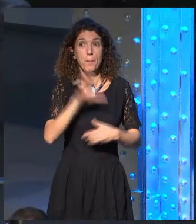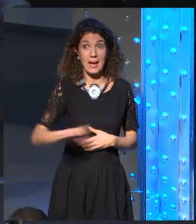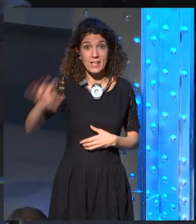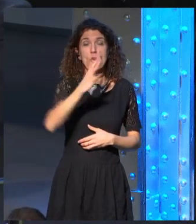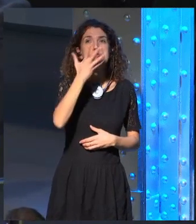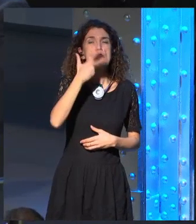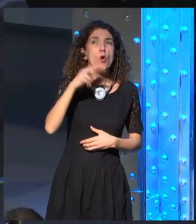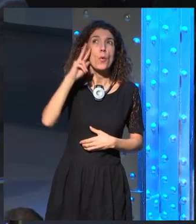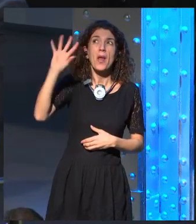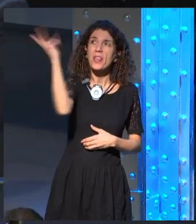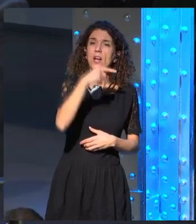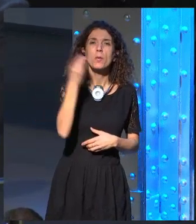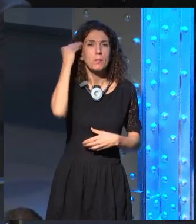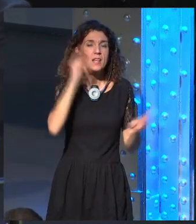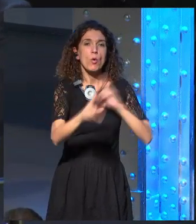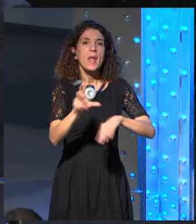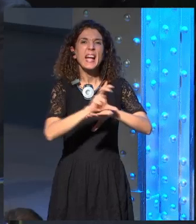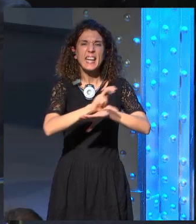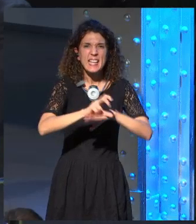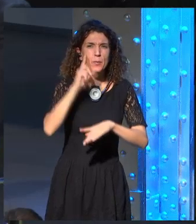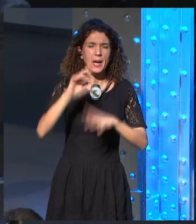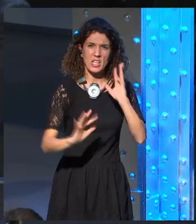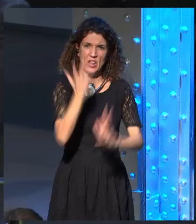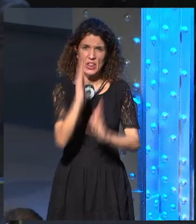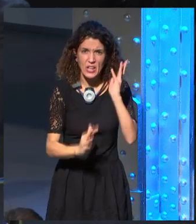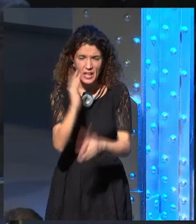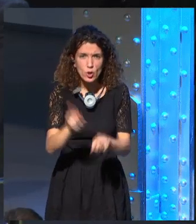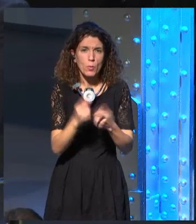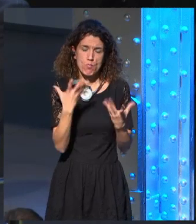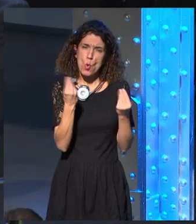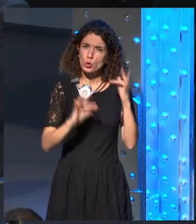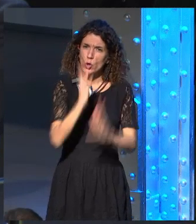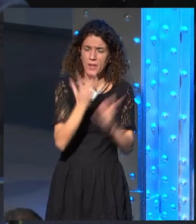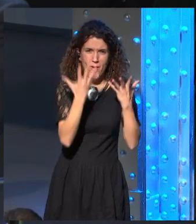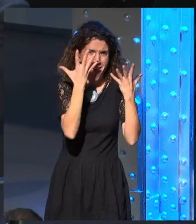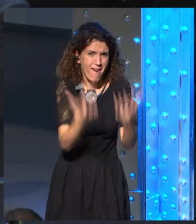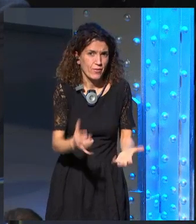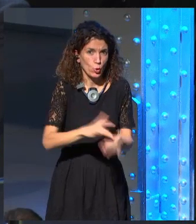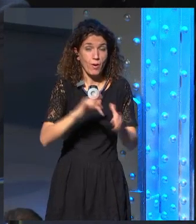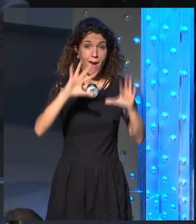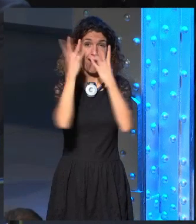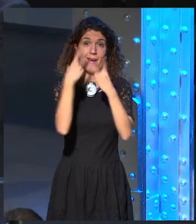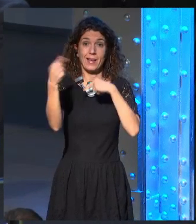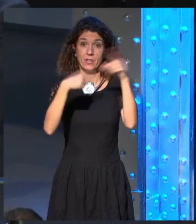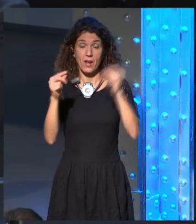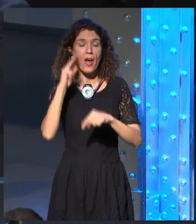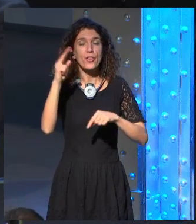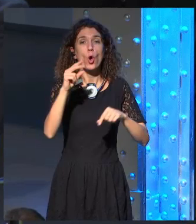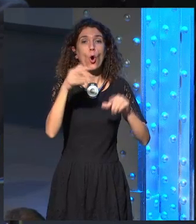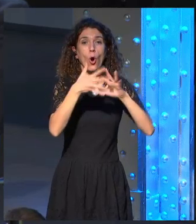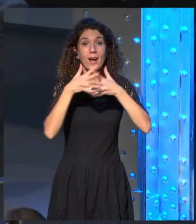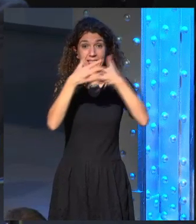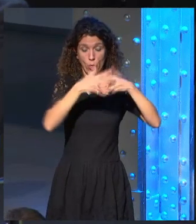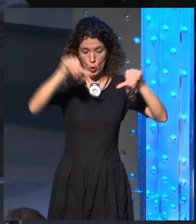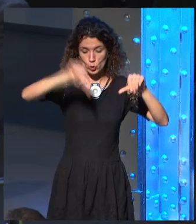color es el cielo, dicen gris. Se ven incendios, vi muchos incendios cuando estaba en el espacio en el este de los Estados Unidos.